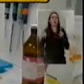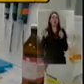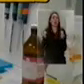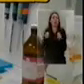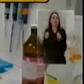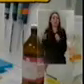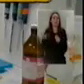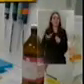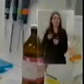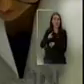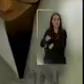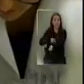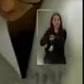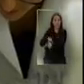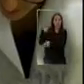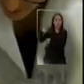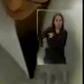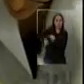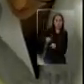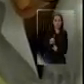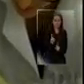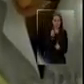causas, que no es necesariamente genético.